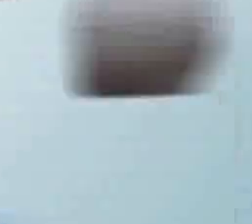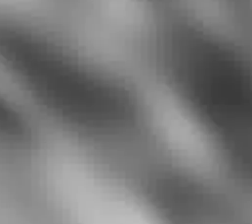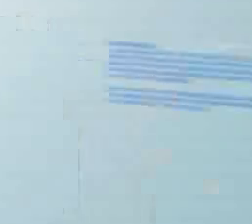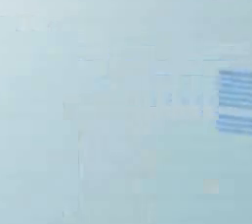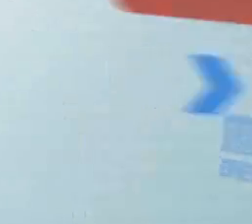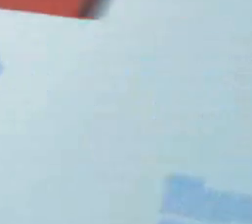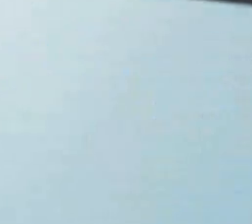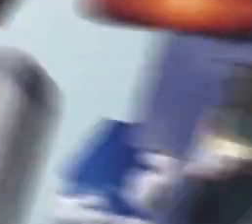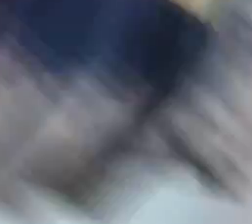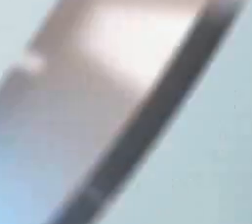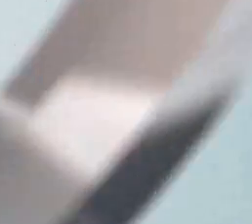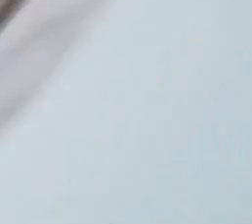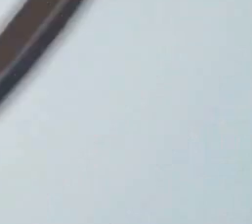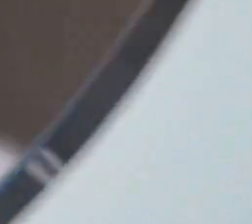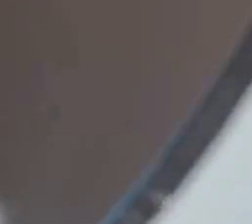a